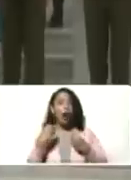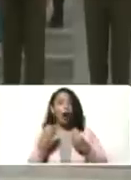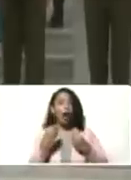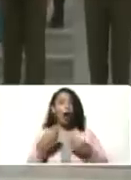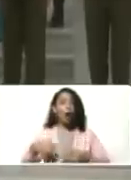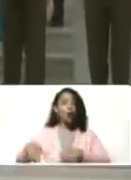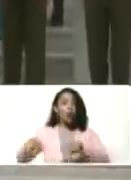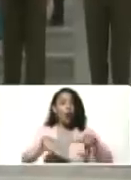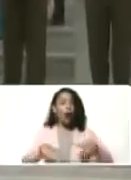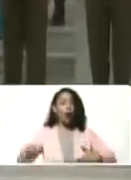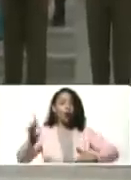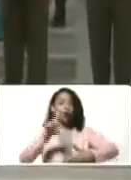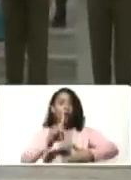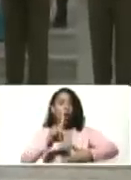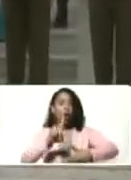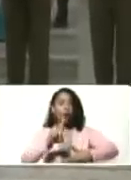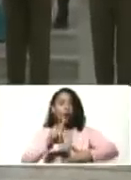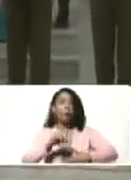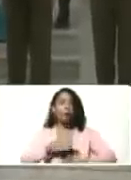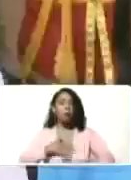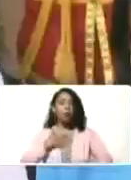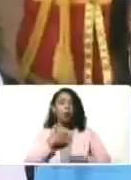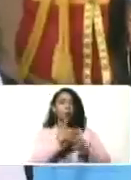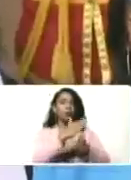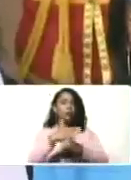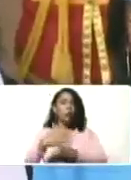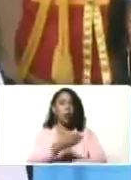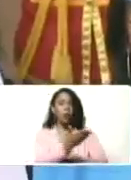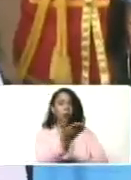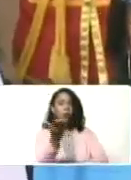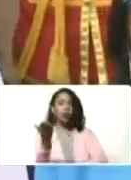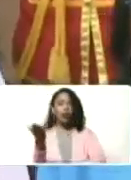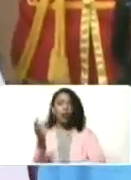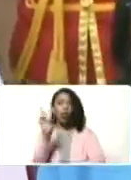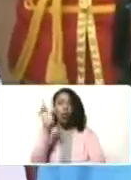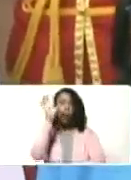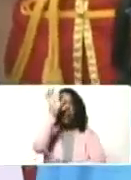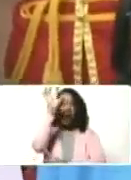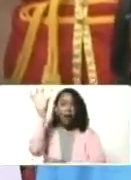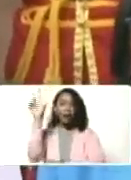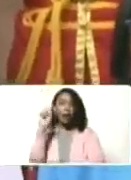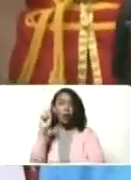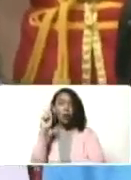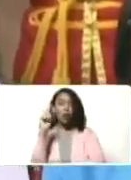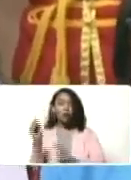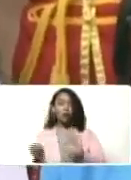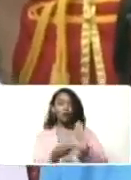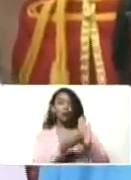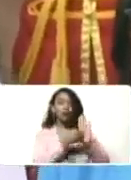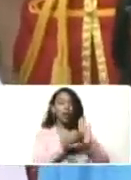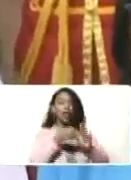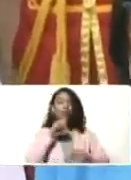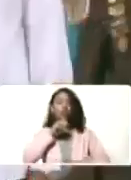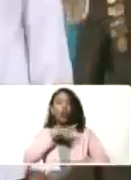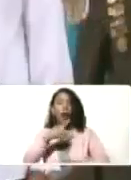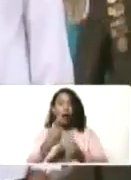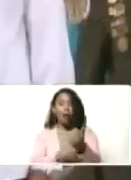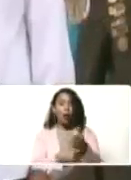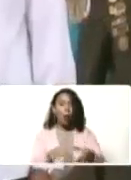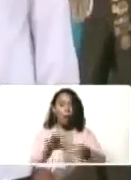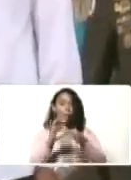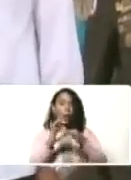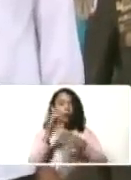región latinoamericana. Y es que podemos compartir con ustedes que son dos países con una marca en la historia para la hermandad y